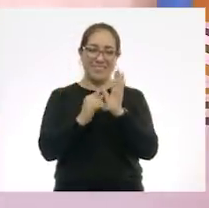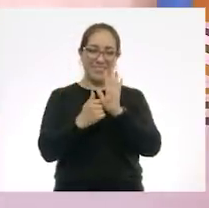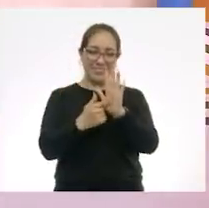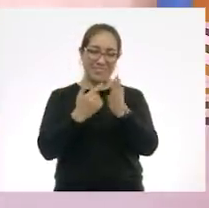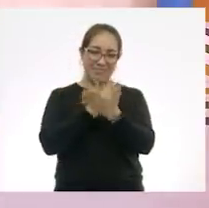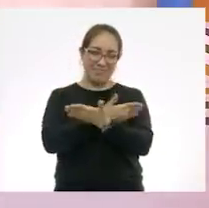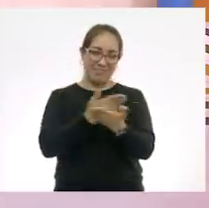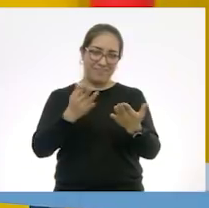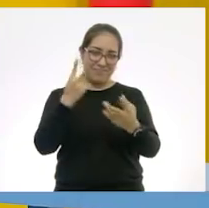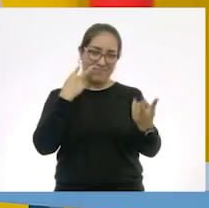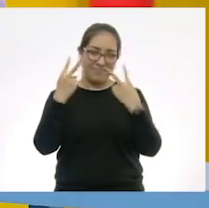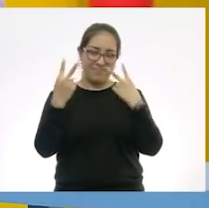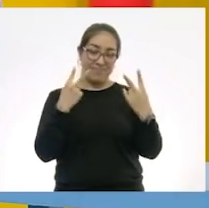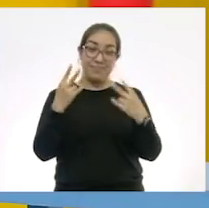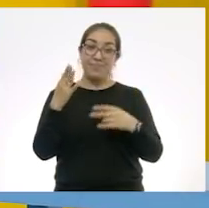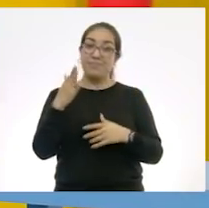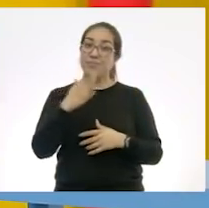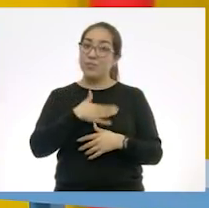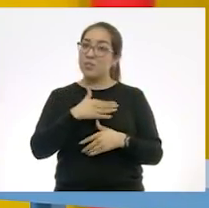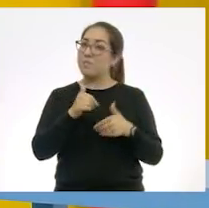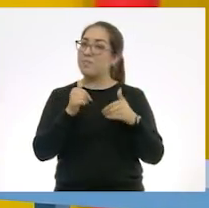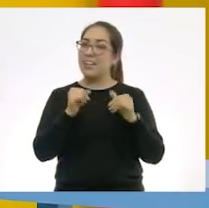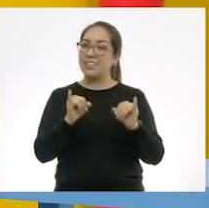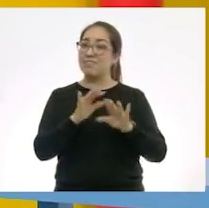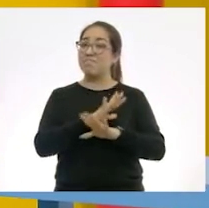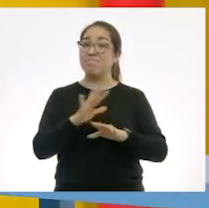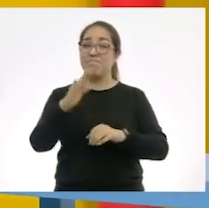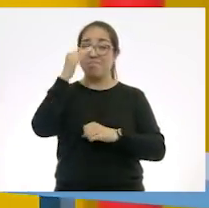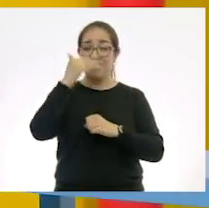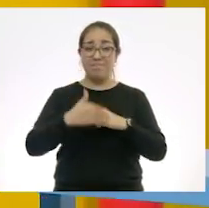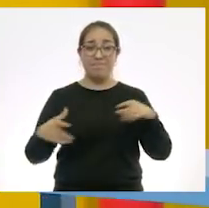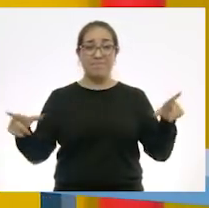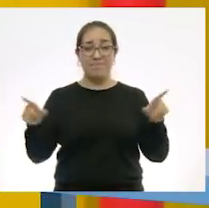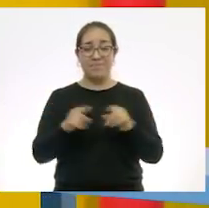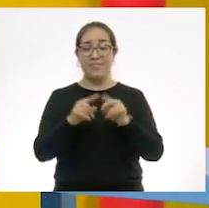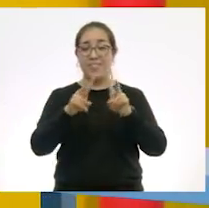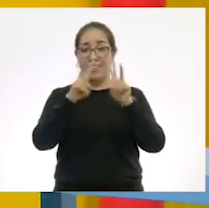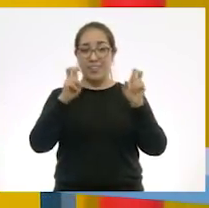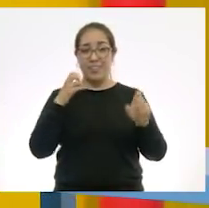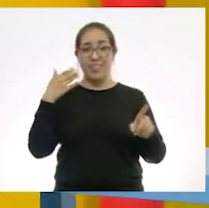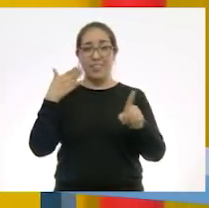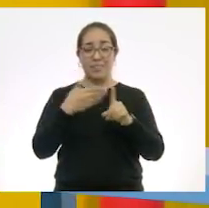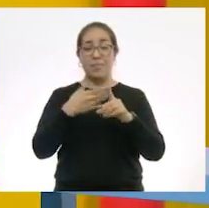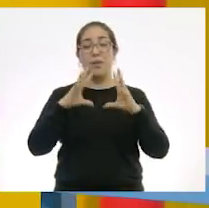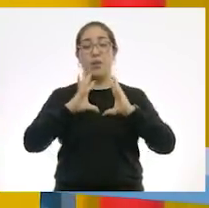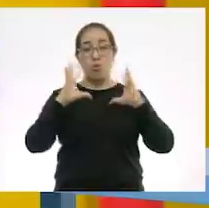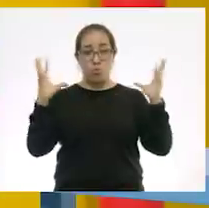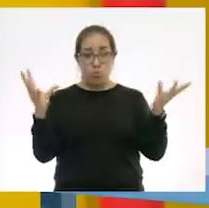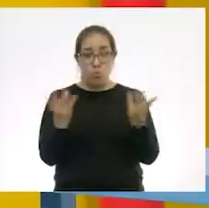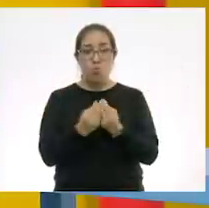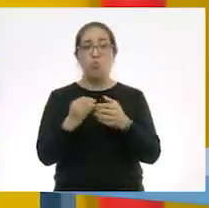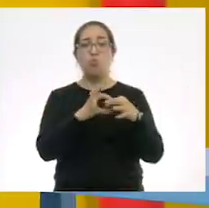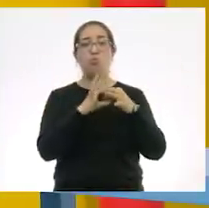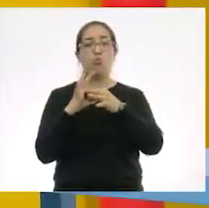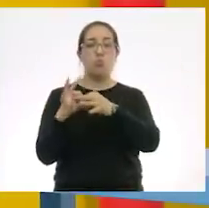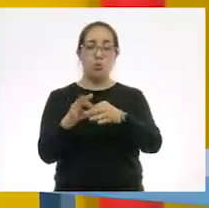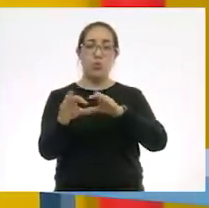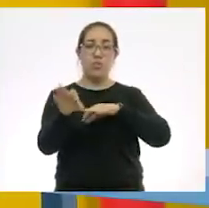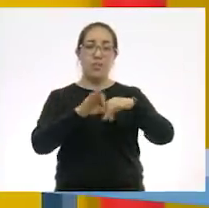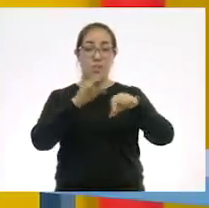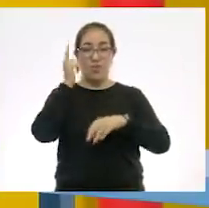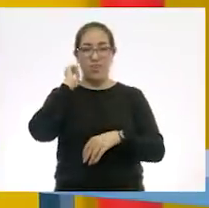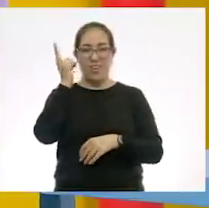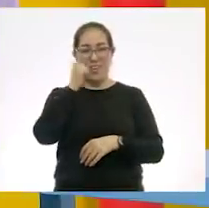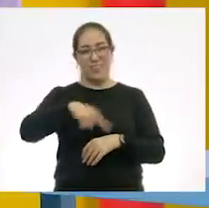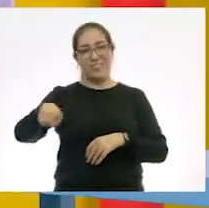viendo. Por supuesto. Bueno, y así es como hemos terminado con Trabajando Juntos. Espero que lo hayan disfrutado tanto